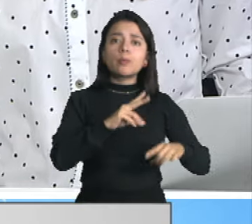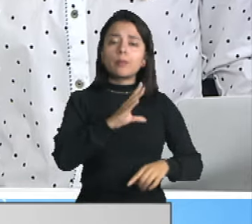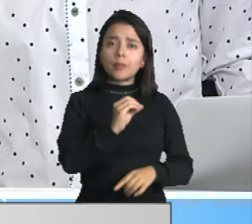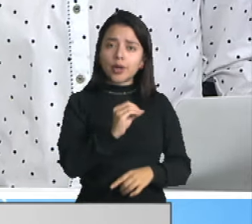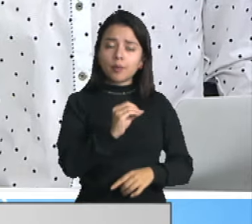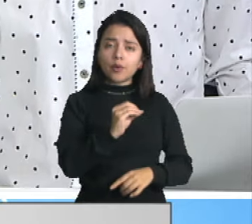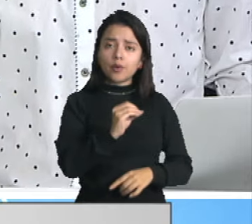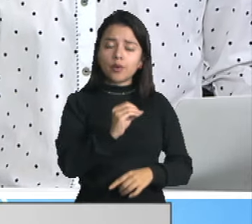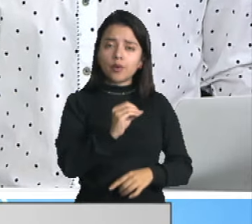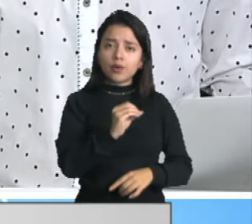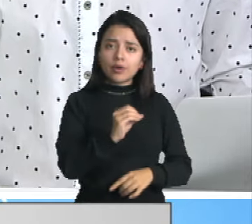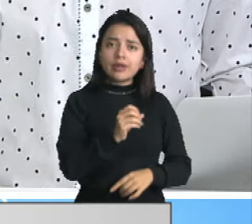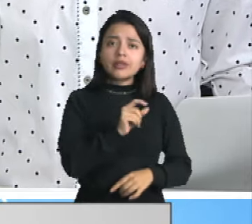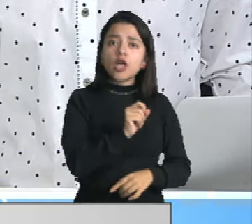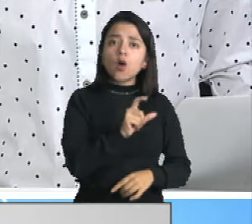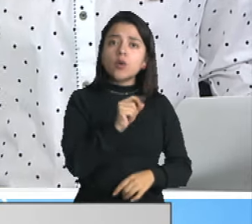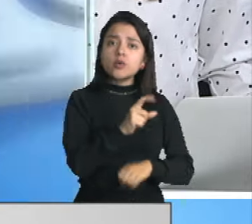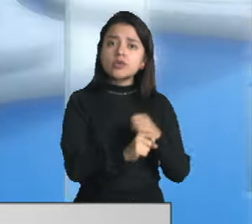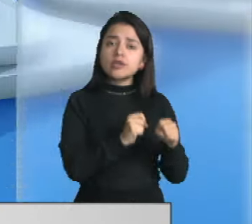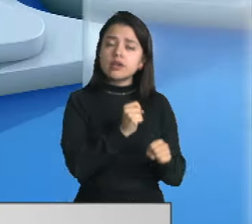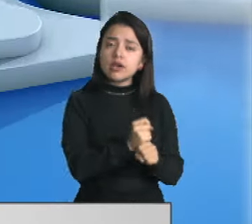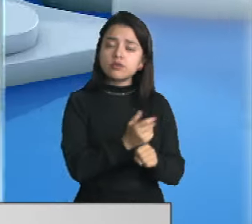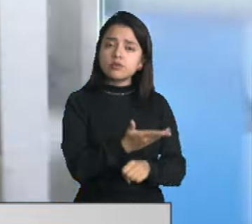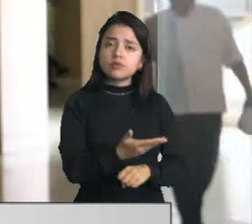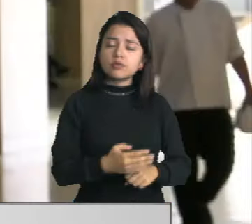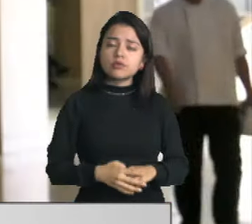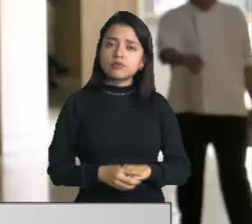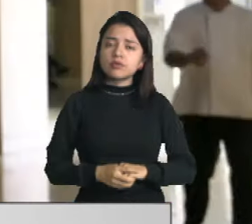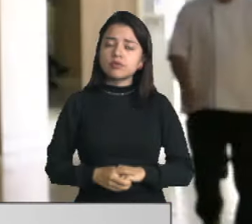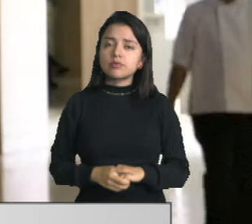este aberrante caso. Tatiana, buenas tardes.